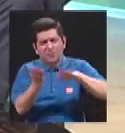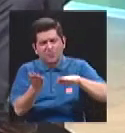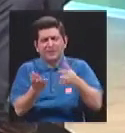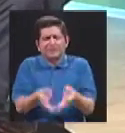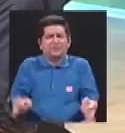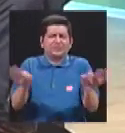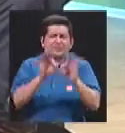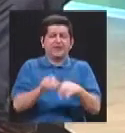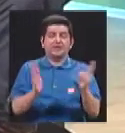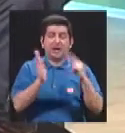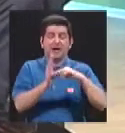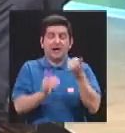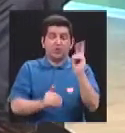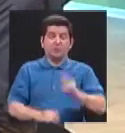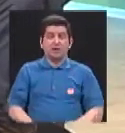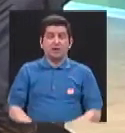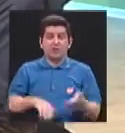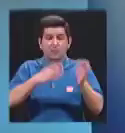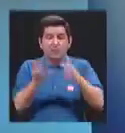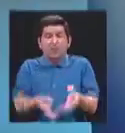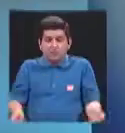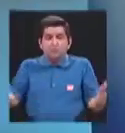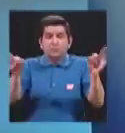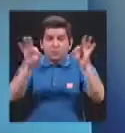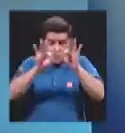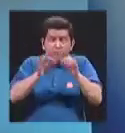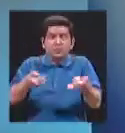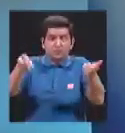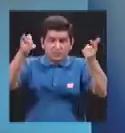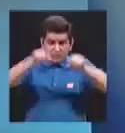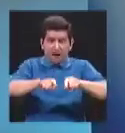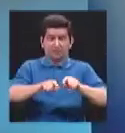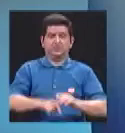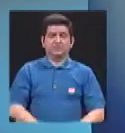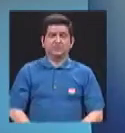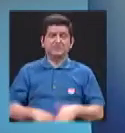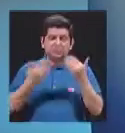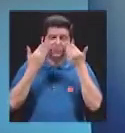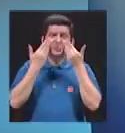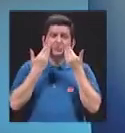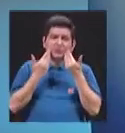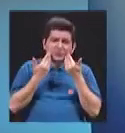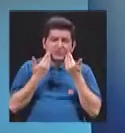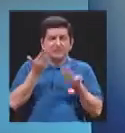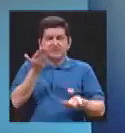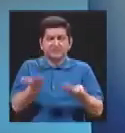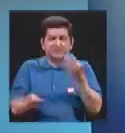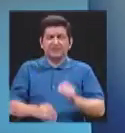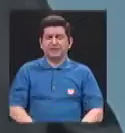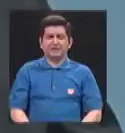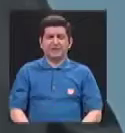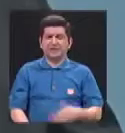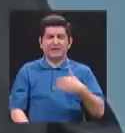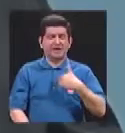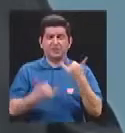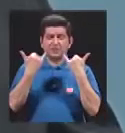Naranjo, y es que en el 2012 tuvimos pérdidas notables, pérdidas